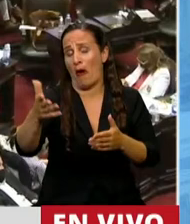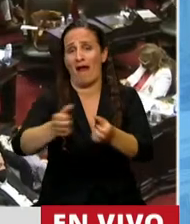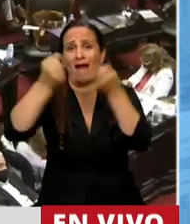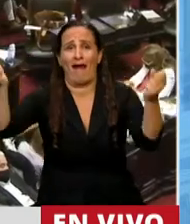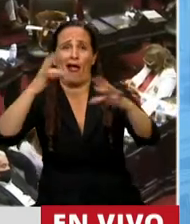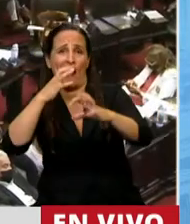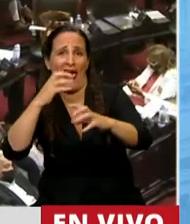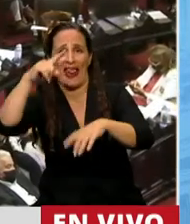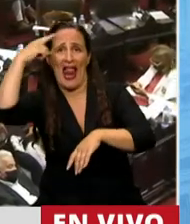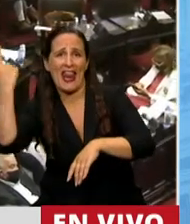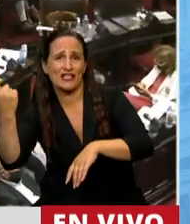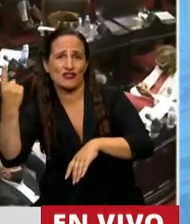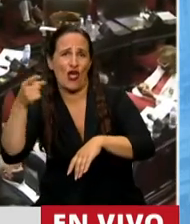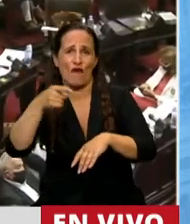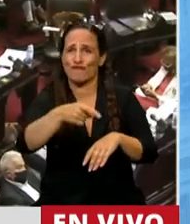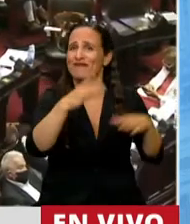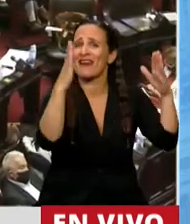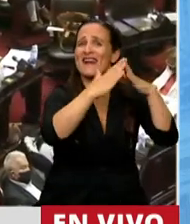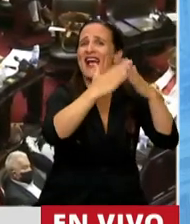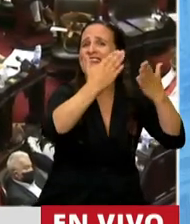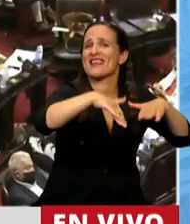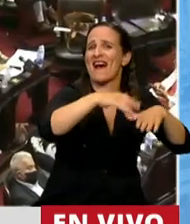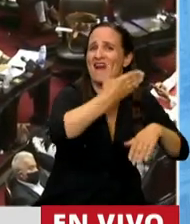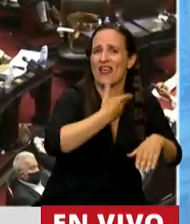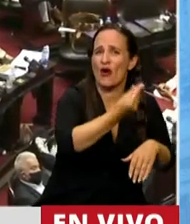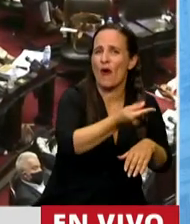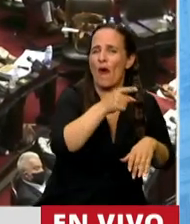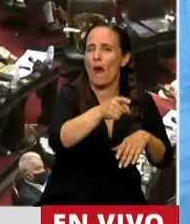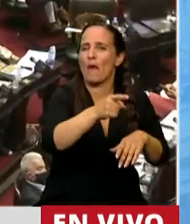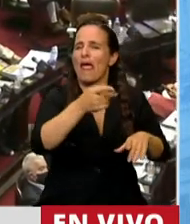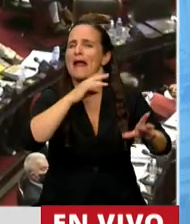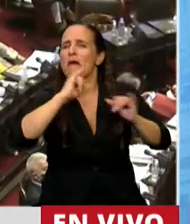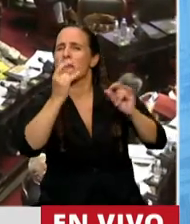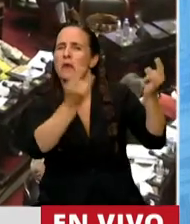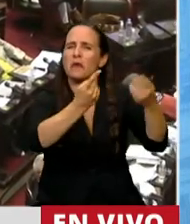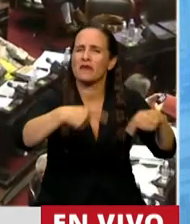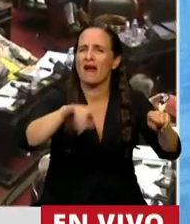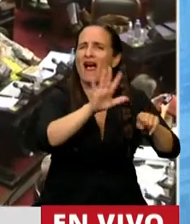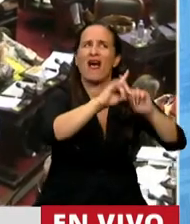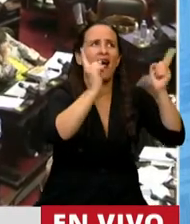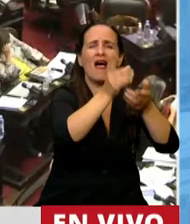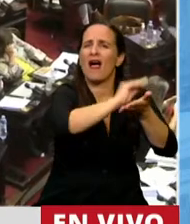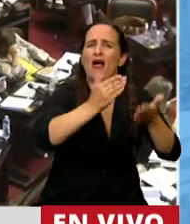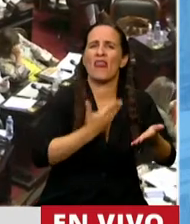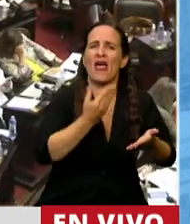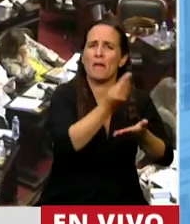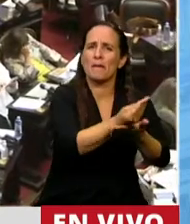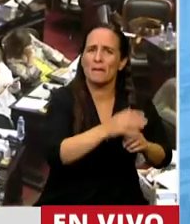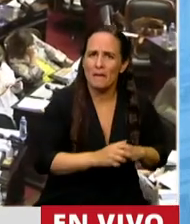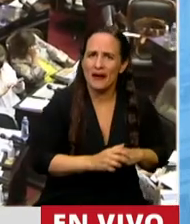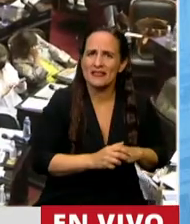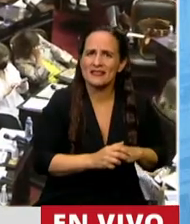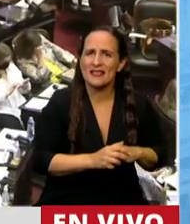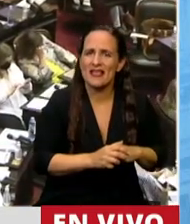y La Nación, convirtieron la Casa Rosada en la sede oficial del Lawfare y el despacho del presidente en